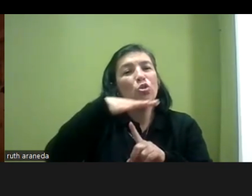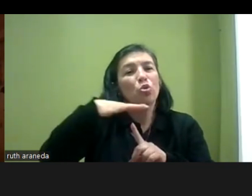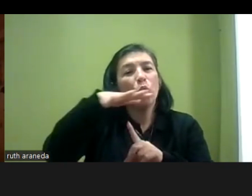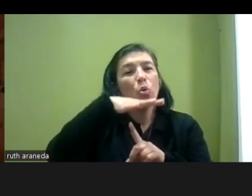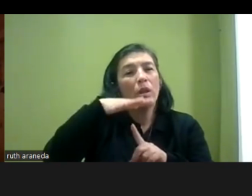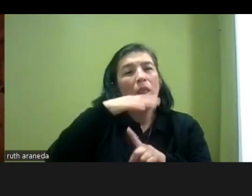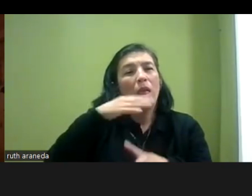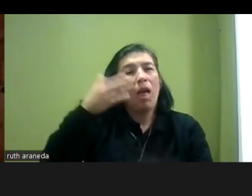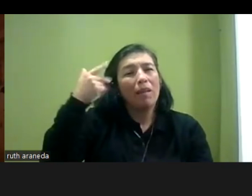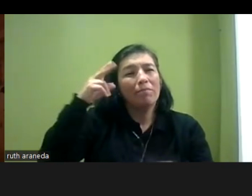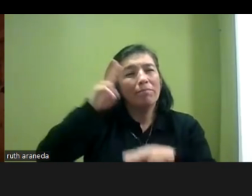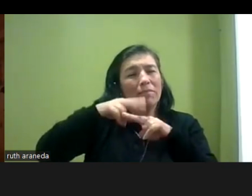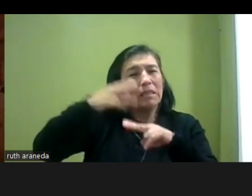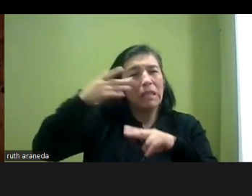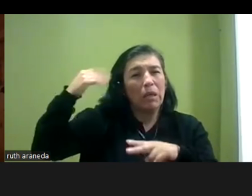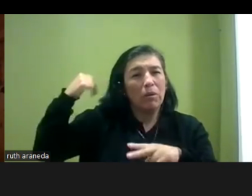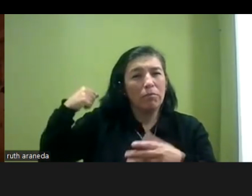del arcaico,